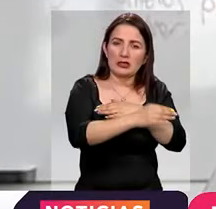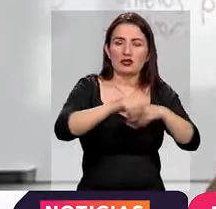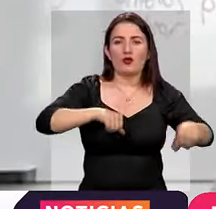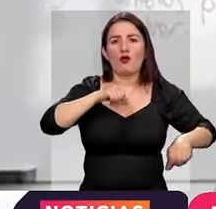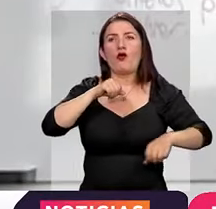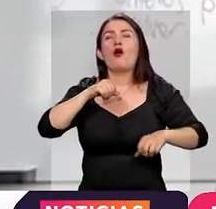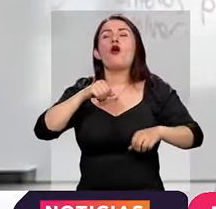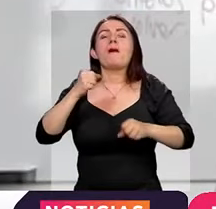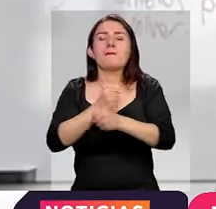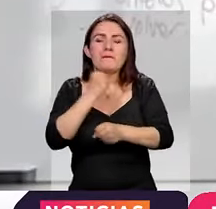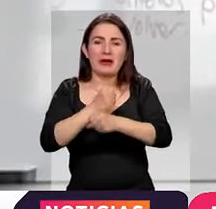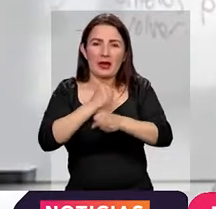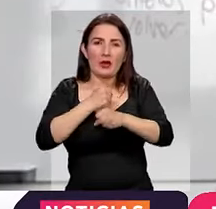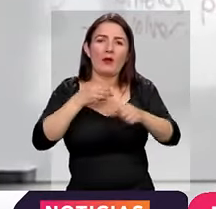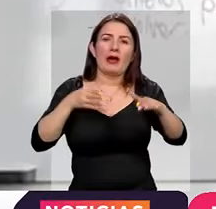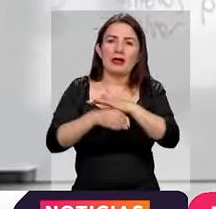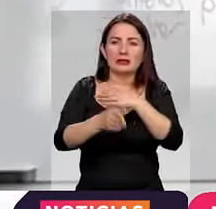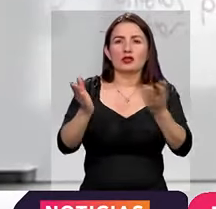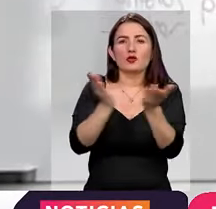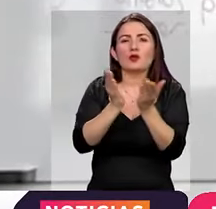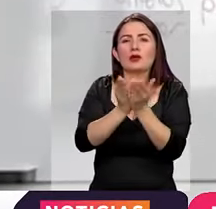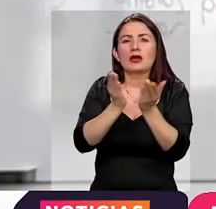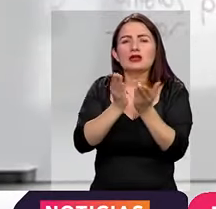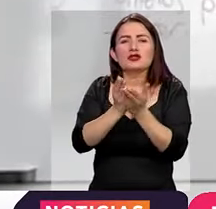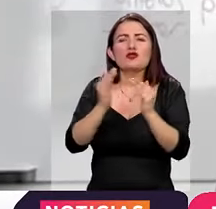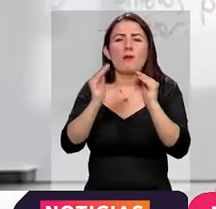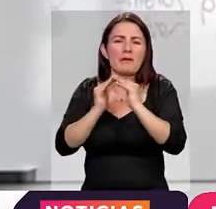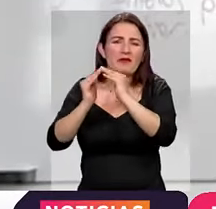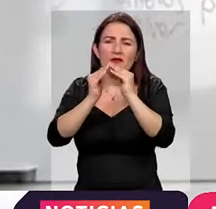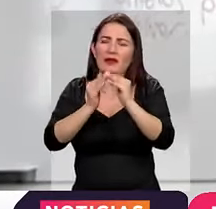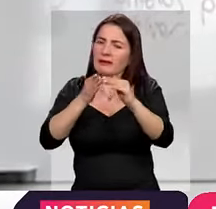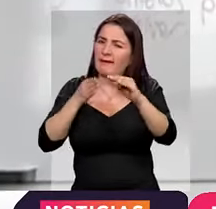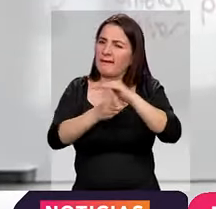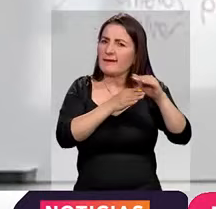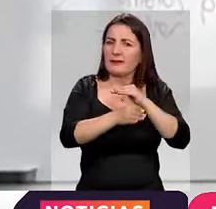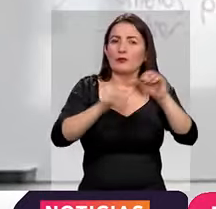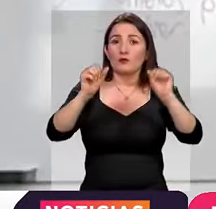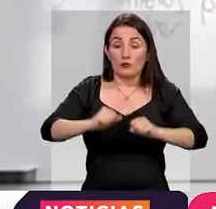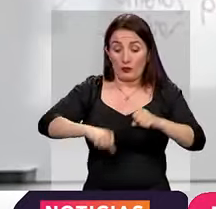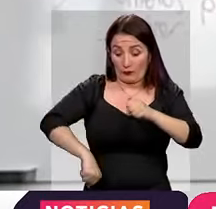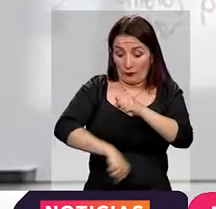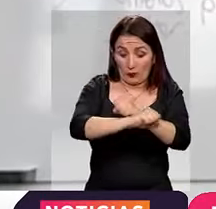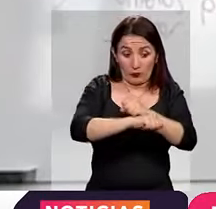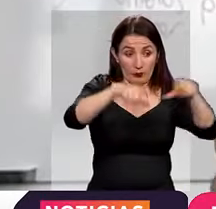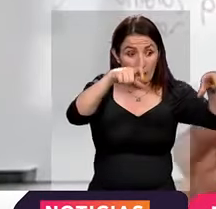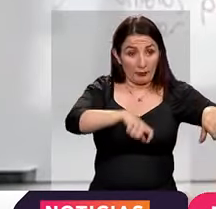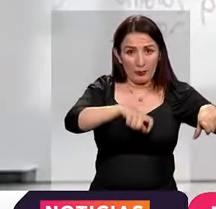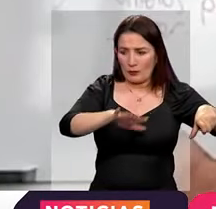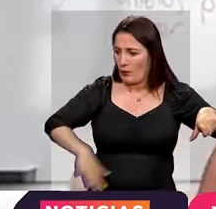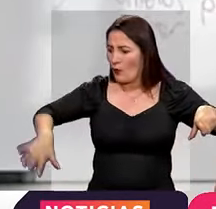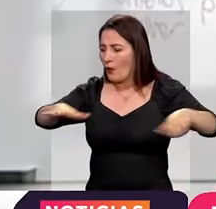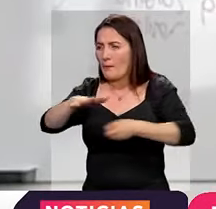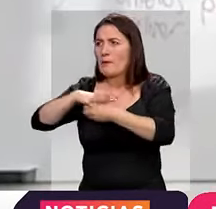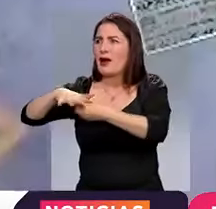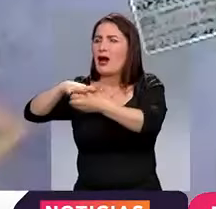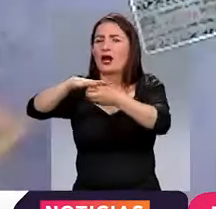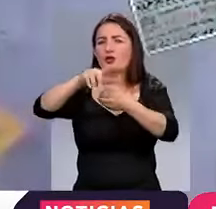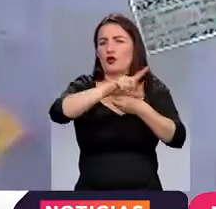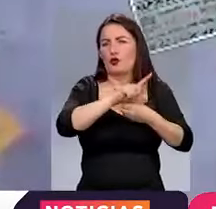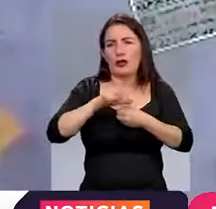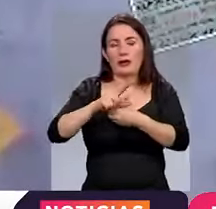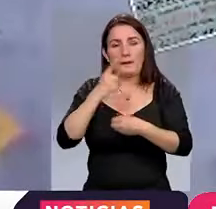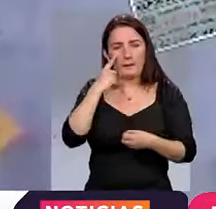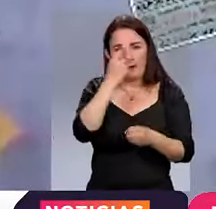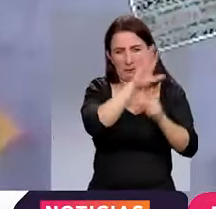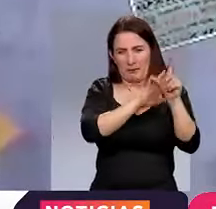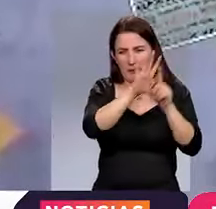acceso a vivienda, acceso a educación, porque aquí lo que tenemos que ver es que el fútbol se vive no solo en el estadio, sino en los barrios, en las comunas, en las localidades. Videos